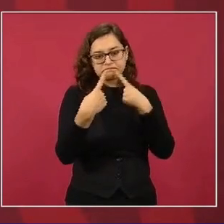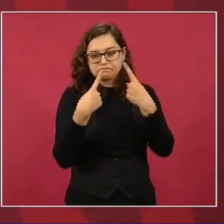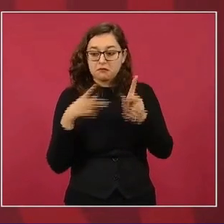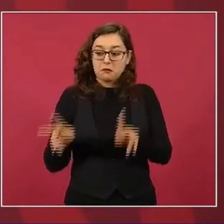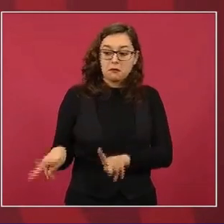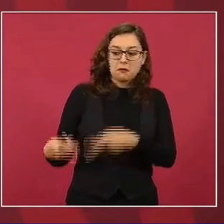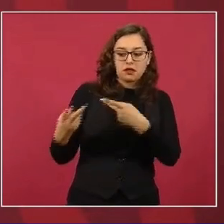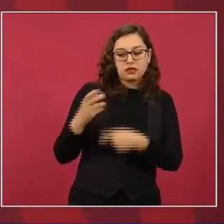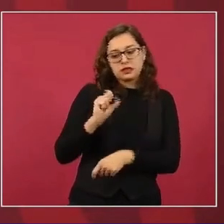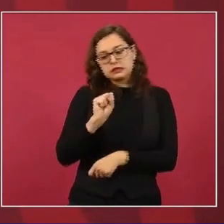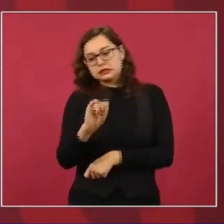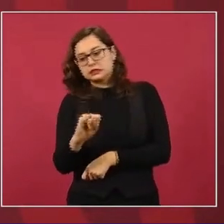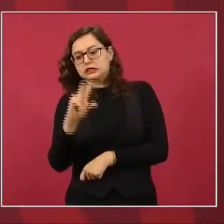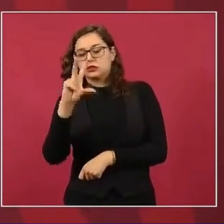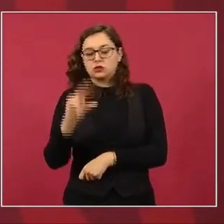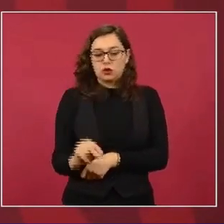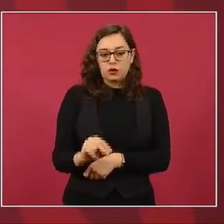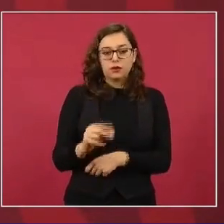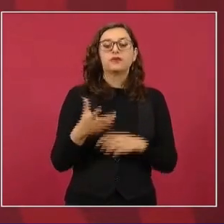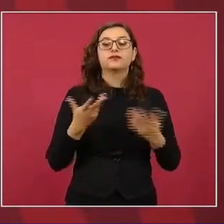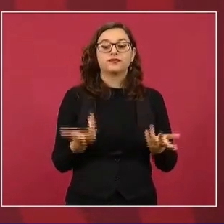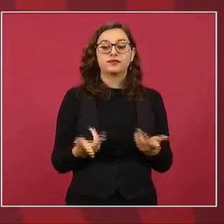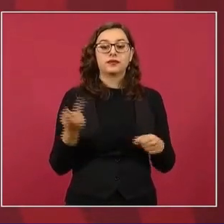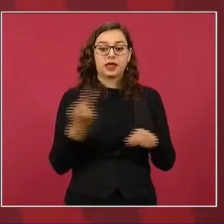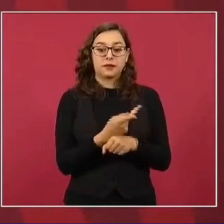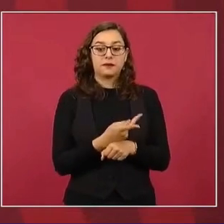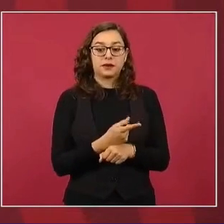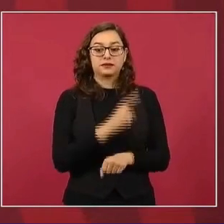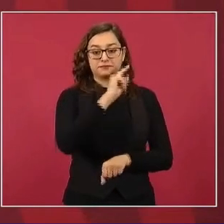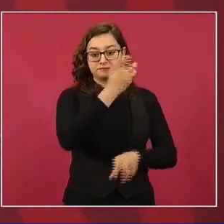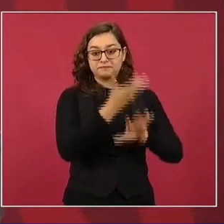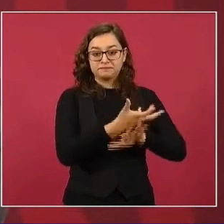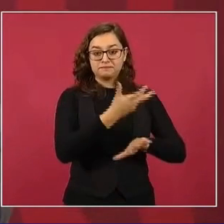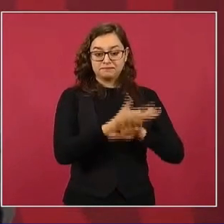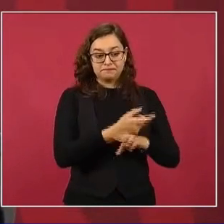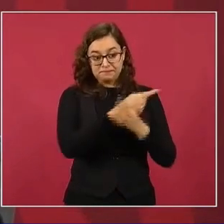Y estos tres organismos, estas tres instituciones